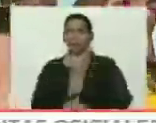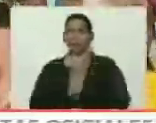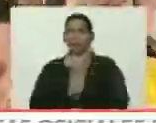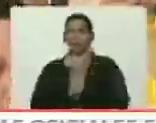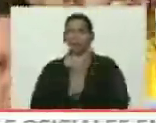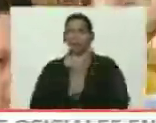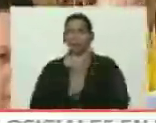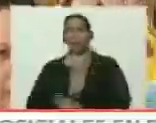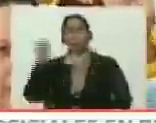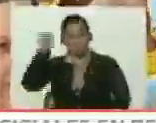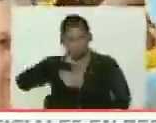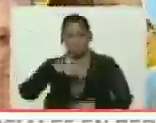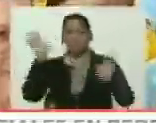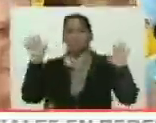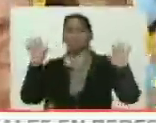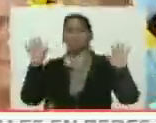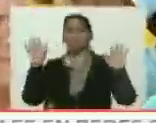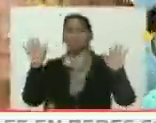¡Sí va!